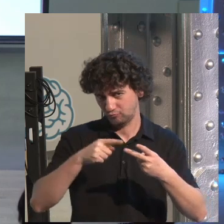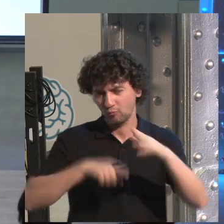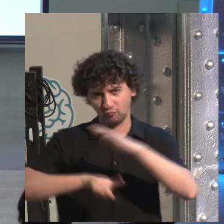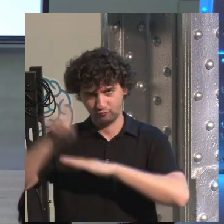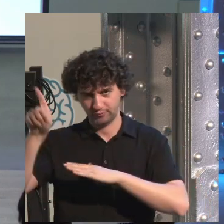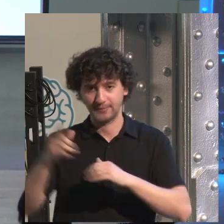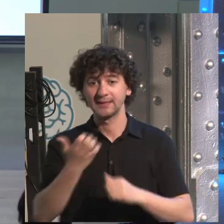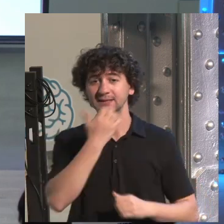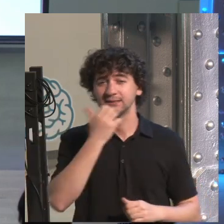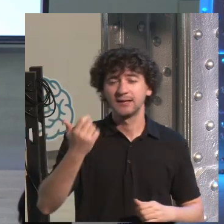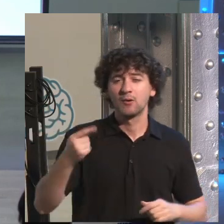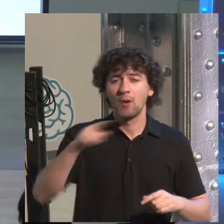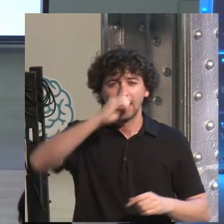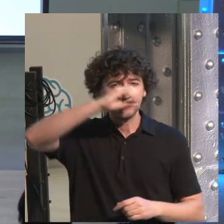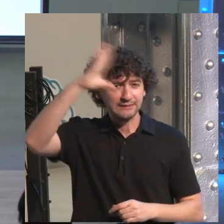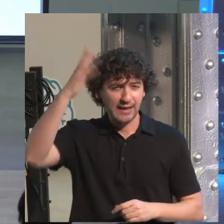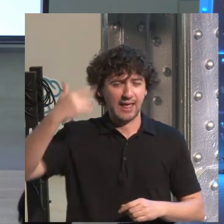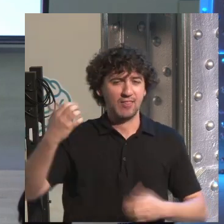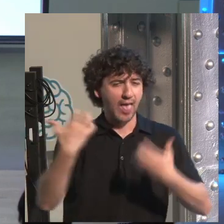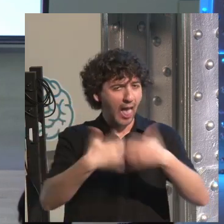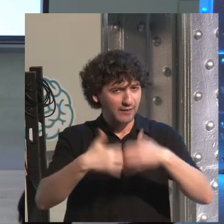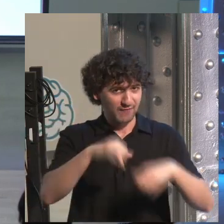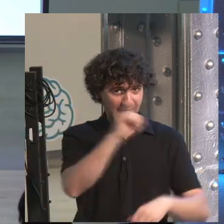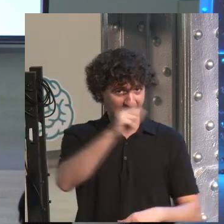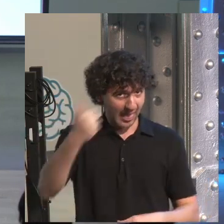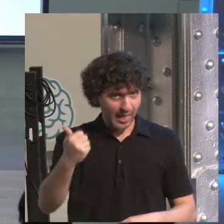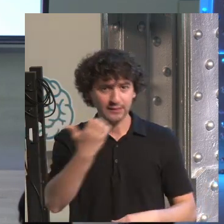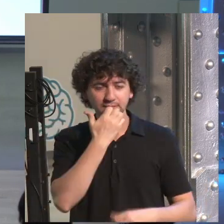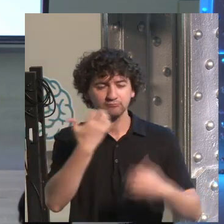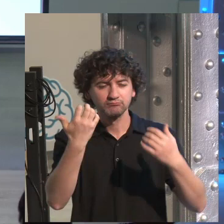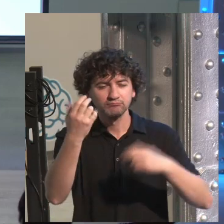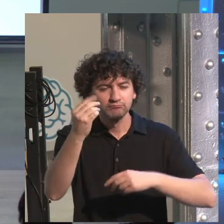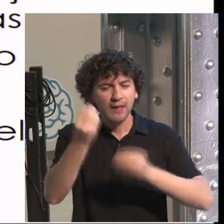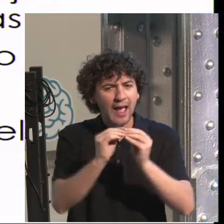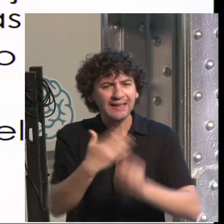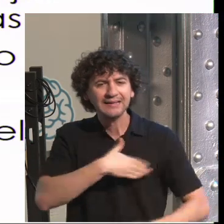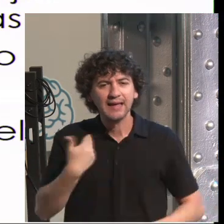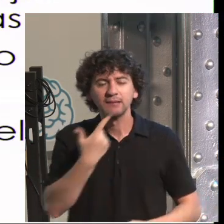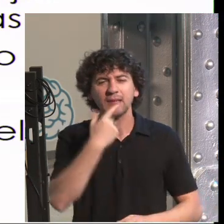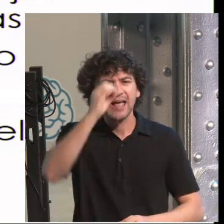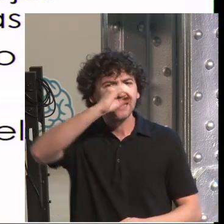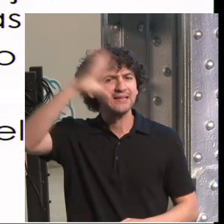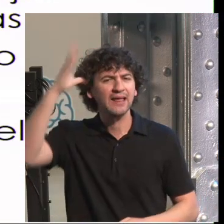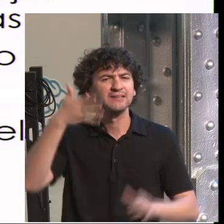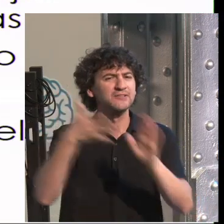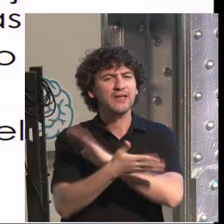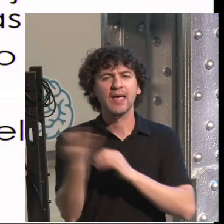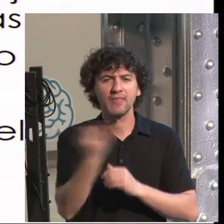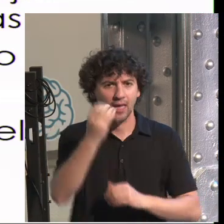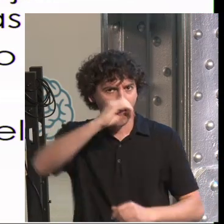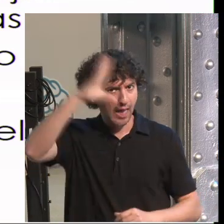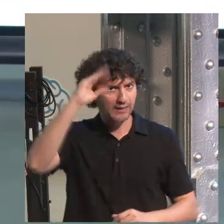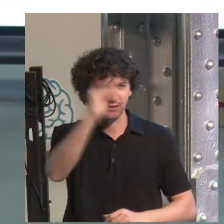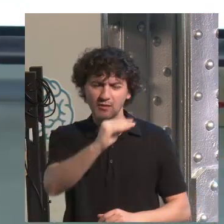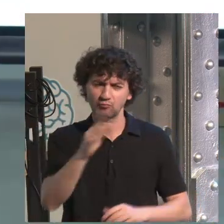construir inteligencia artificial, nos tenemos que preguntar qué es lo que significa ser inteligente. Y obviamente la inteligencia es muy compleja, ¿no?